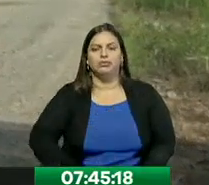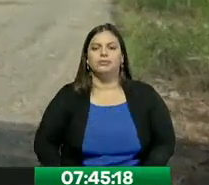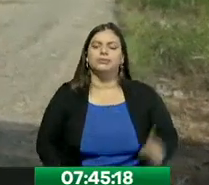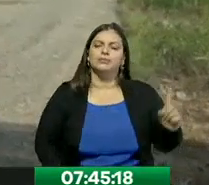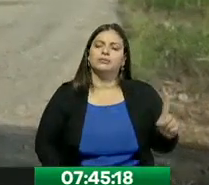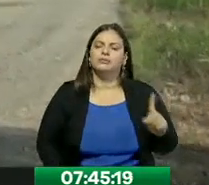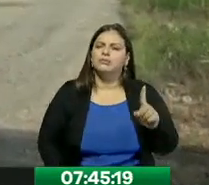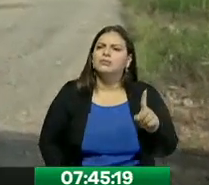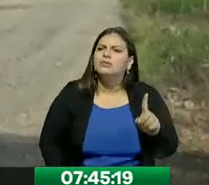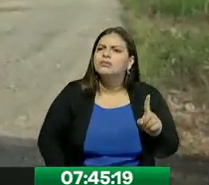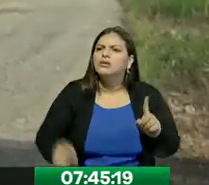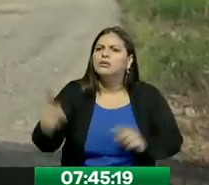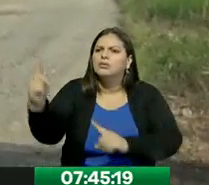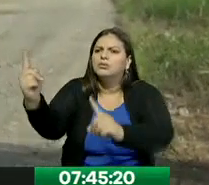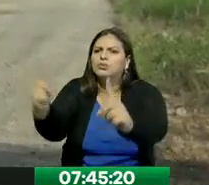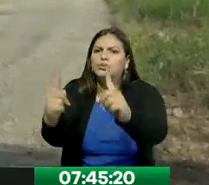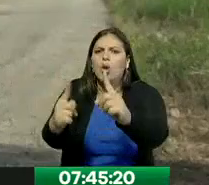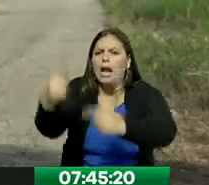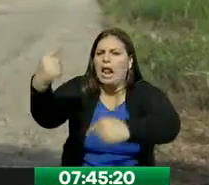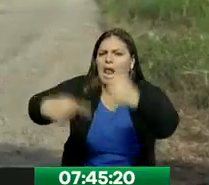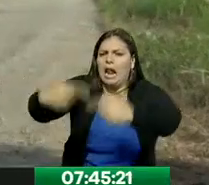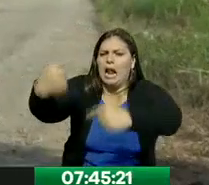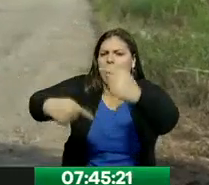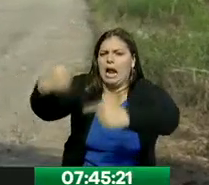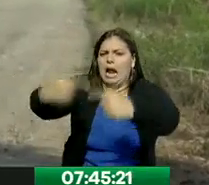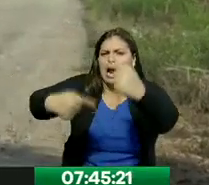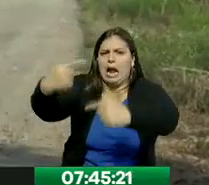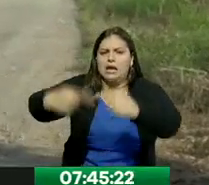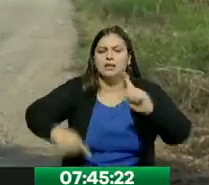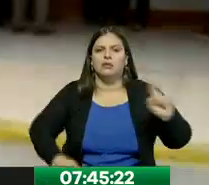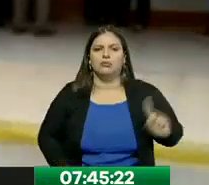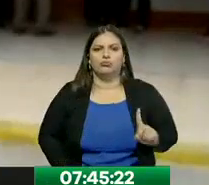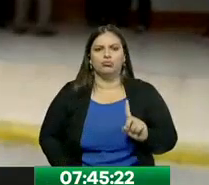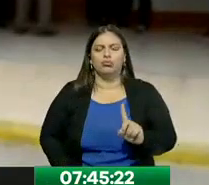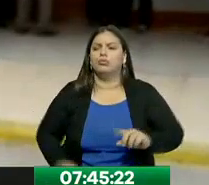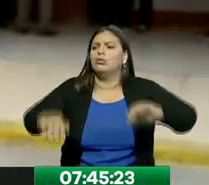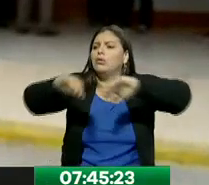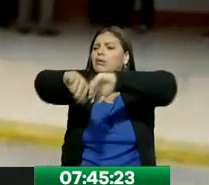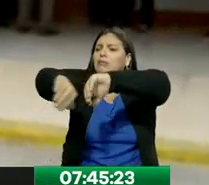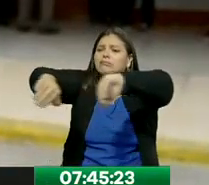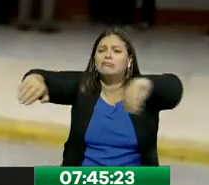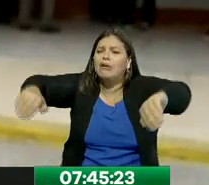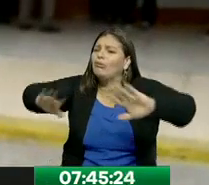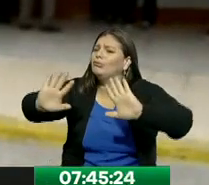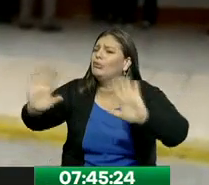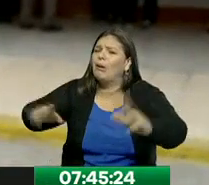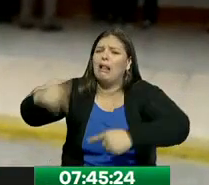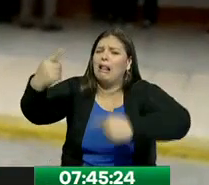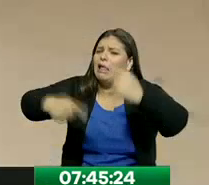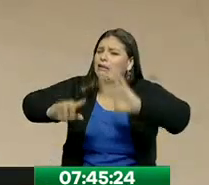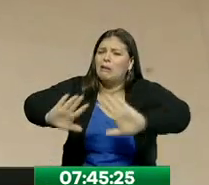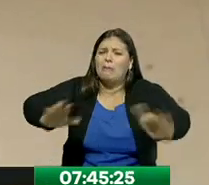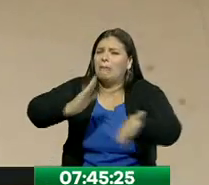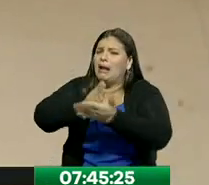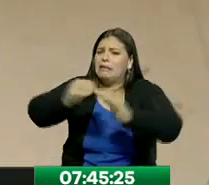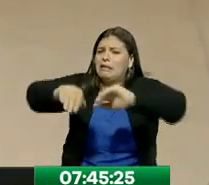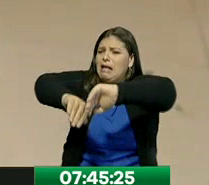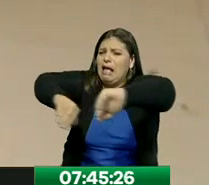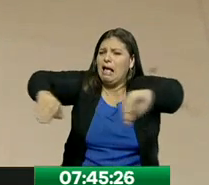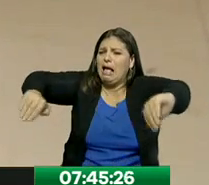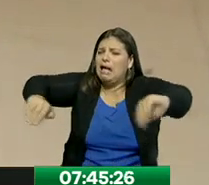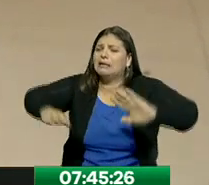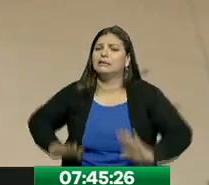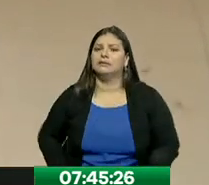él intervino en una riña de vecinos, logrando separarlos en una ocasión, pero al intentar hacerlo nuevamente, uno de los sujetos